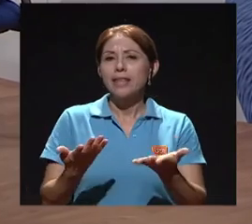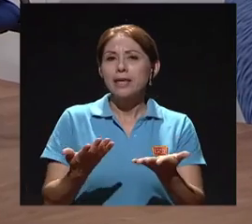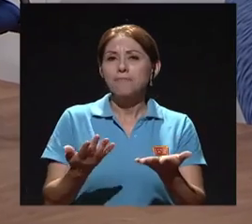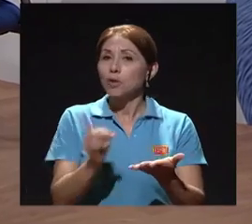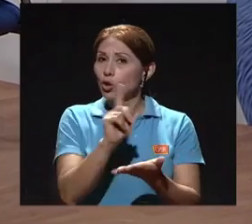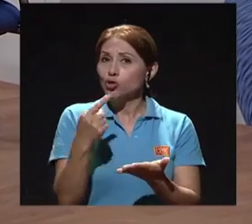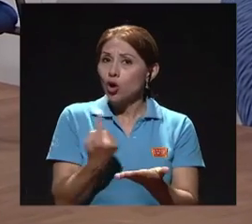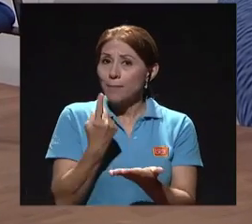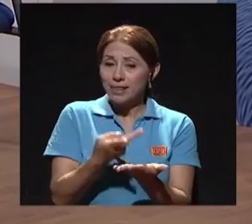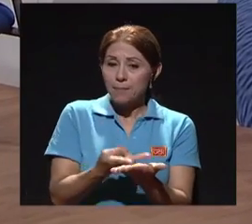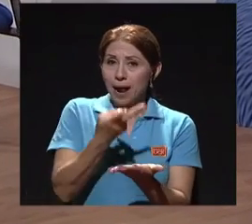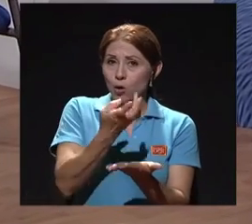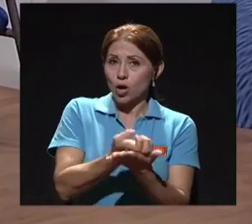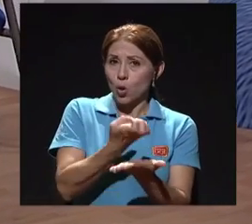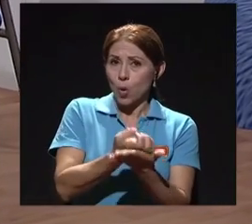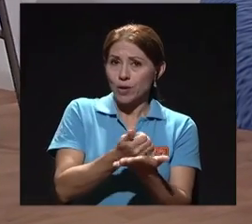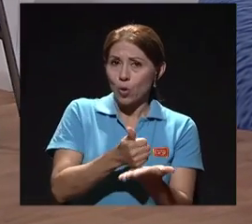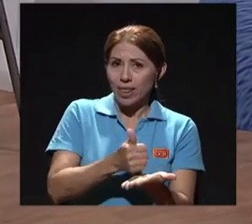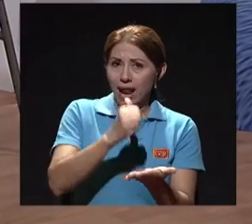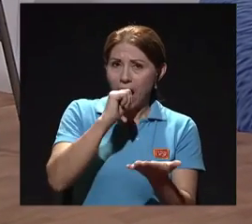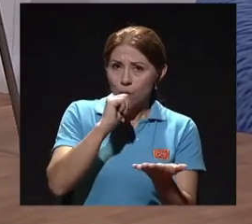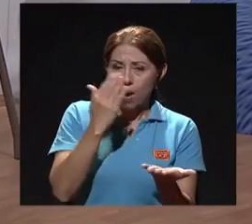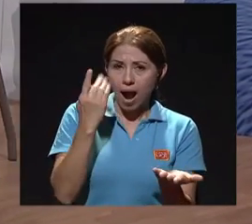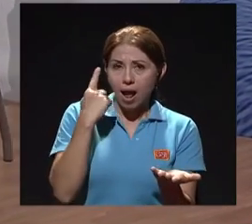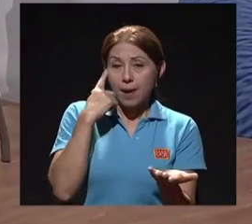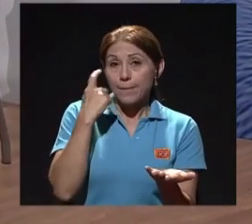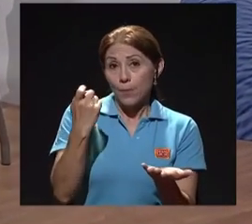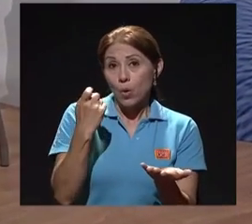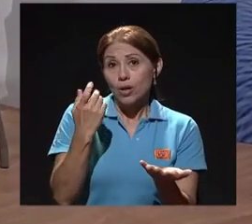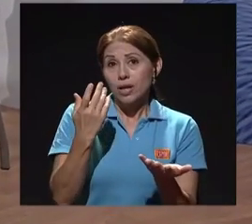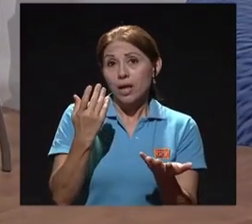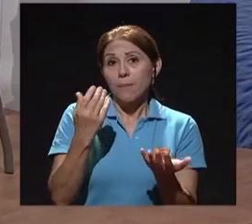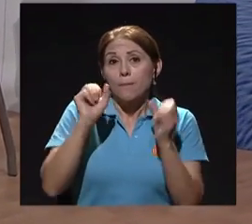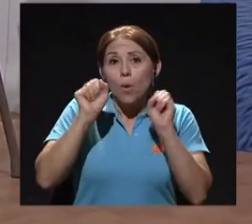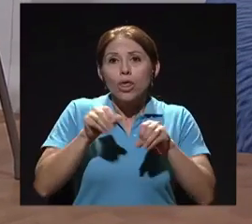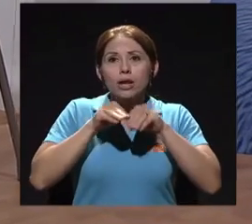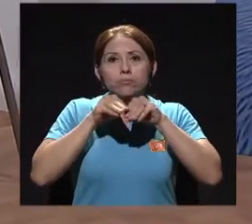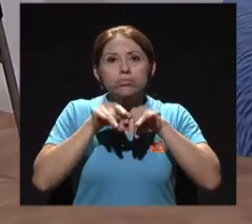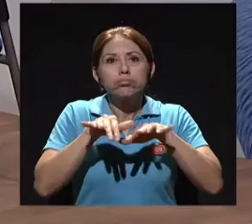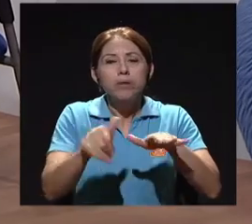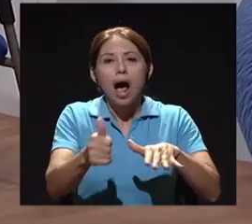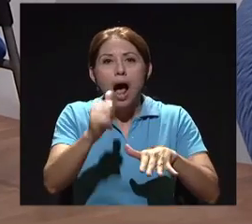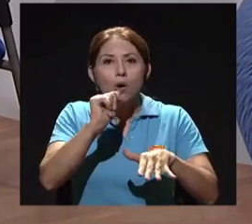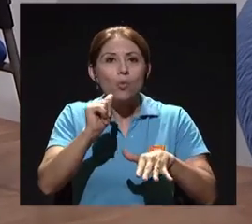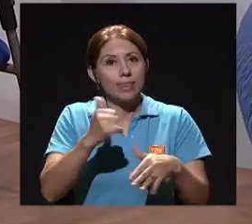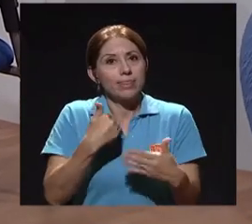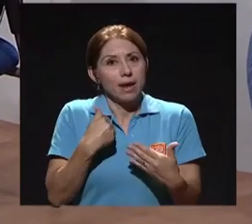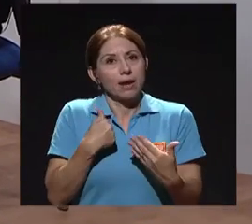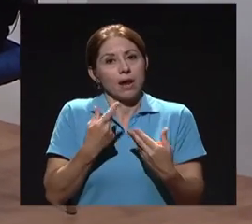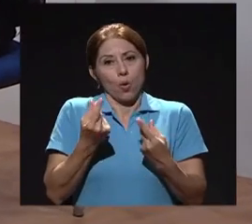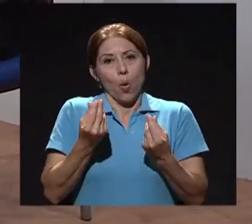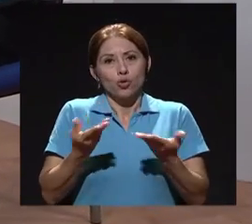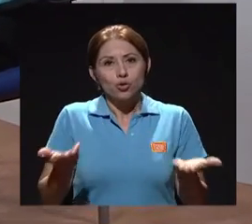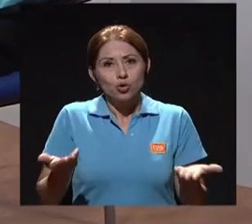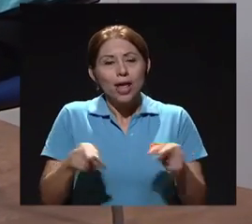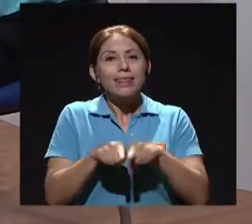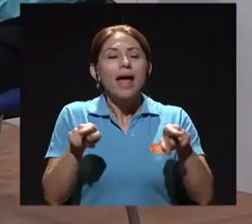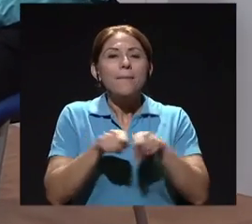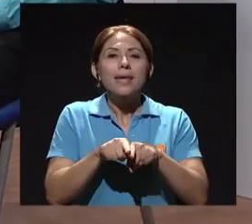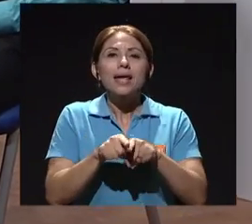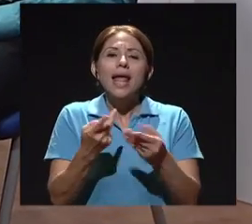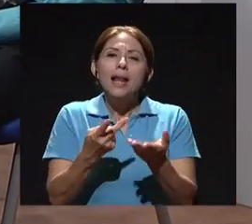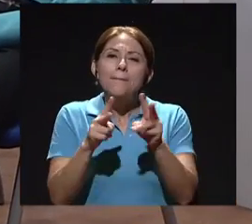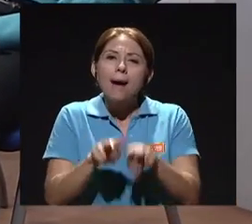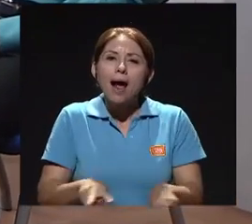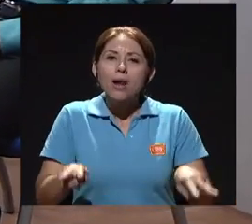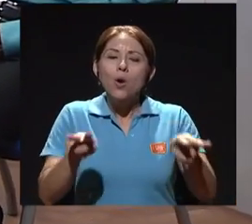el valor económico de la uat por los costos que tiene el proveer la sino también el valor de los servicios